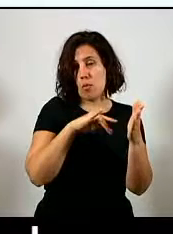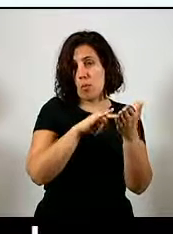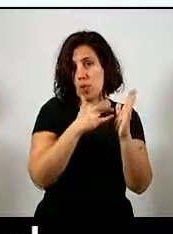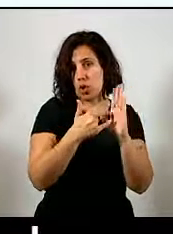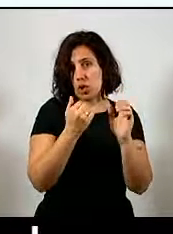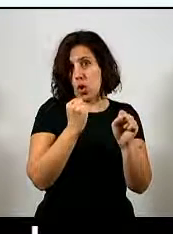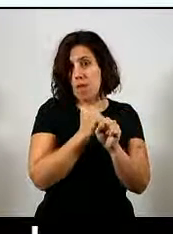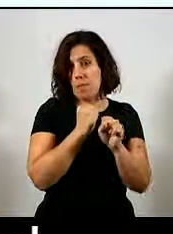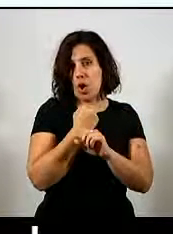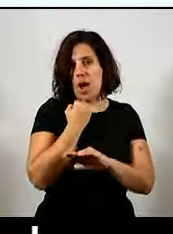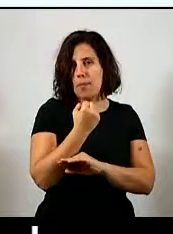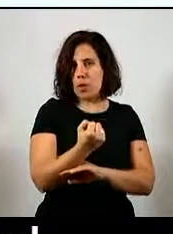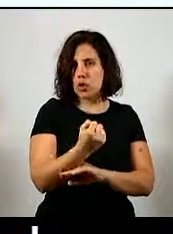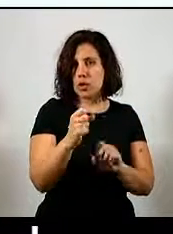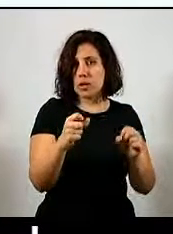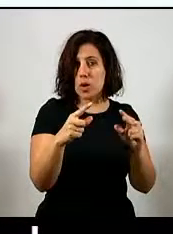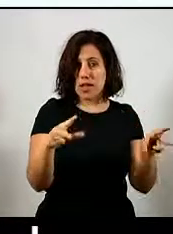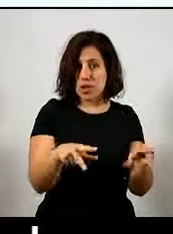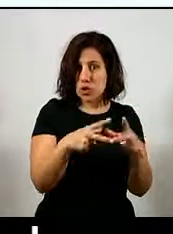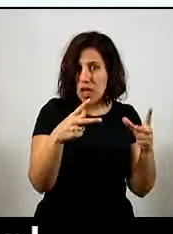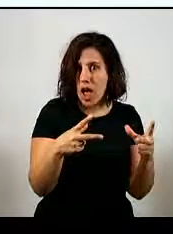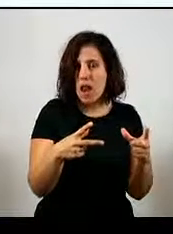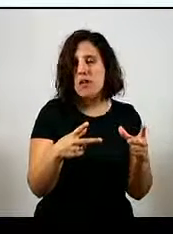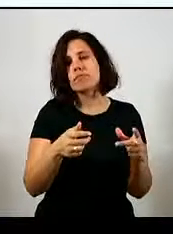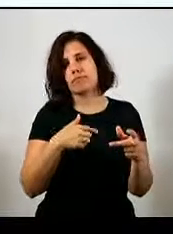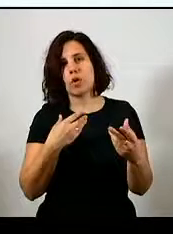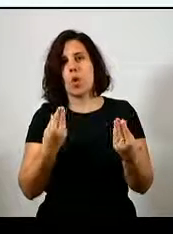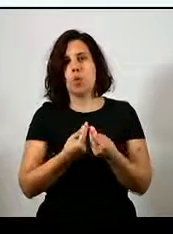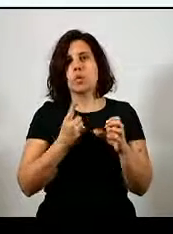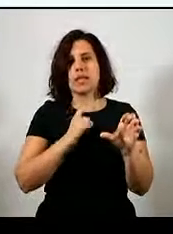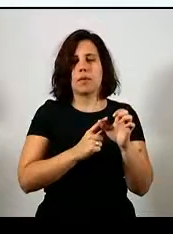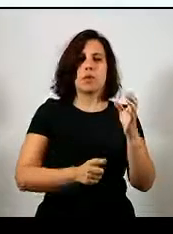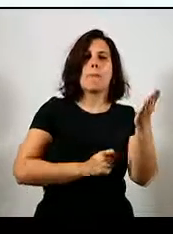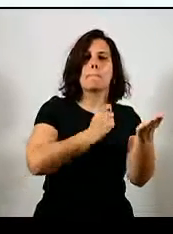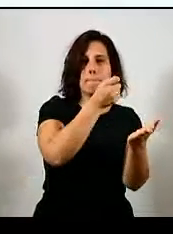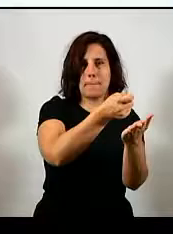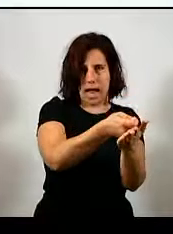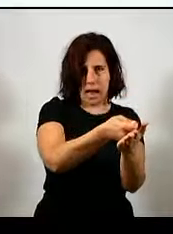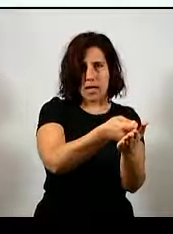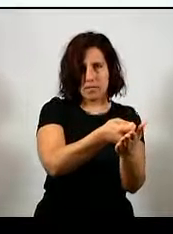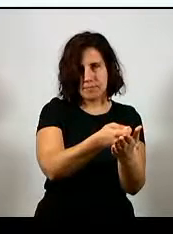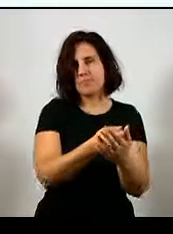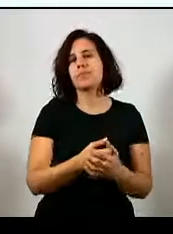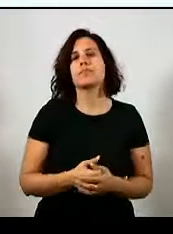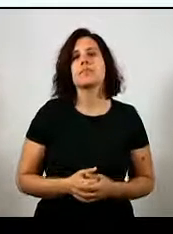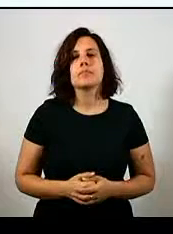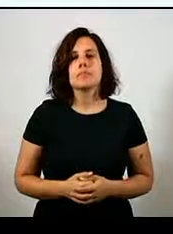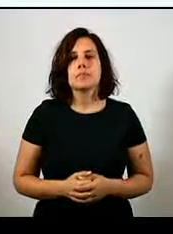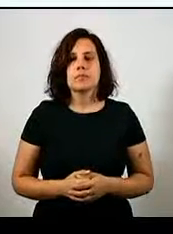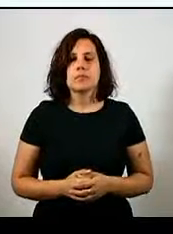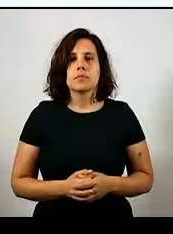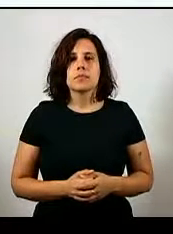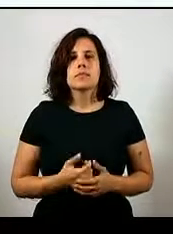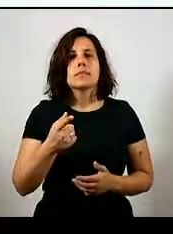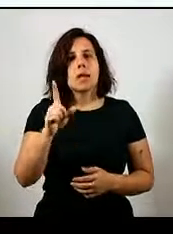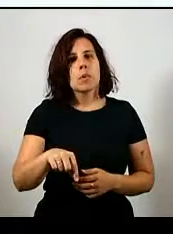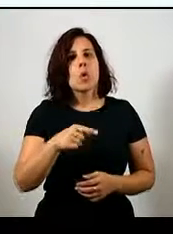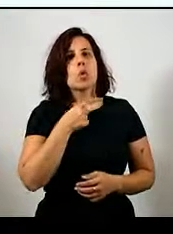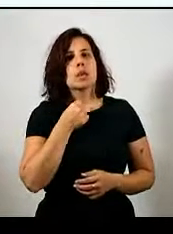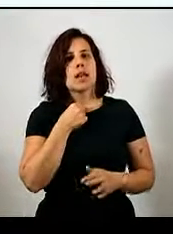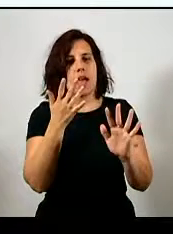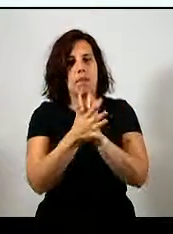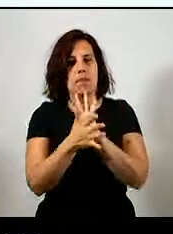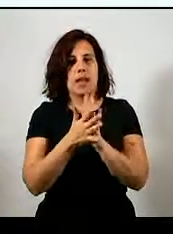apoyo derivados de la contratación de las personas preparadoras laborales. Me gustaría destacar que la